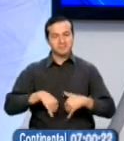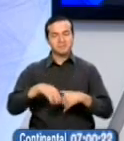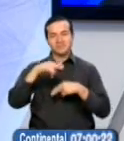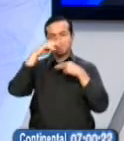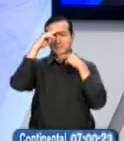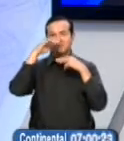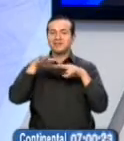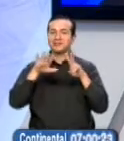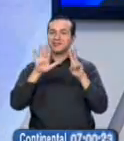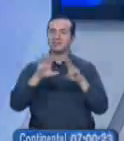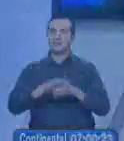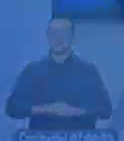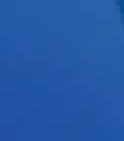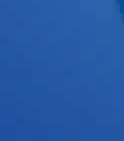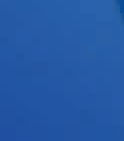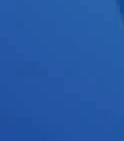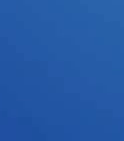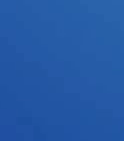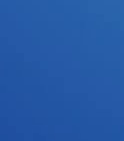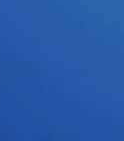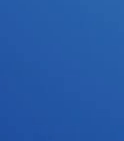7.